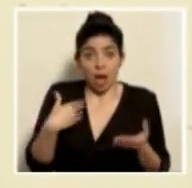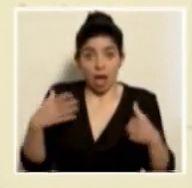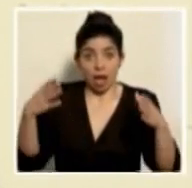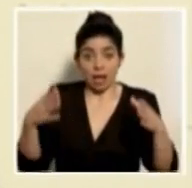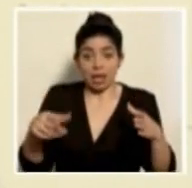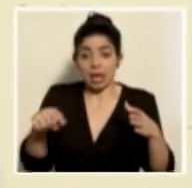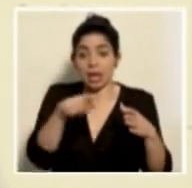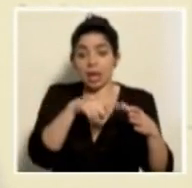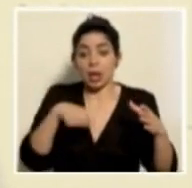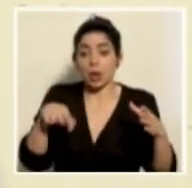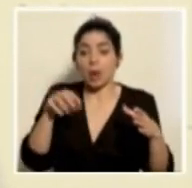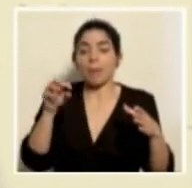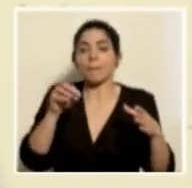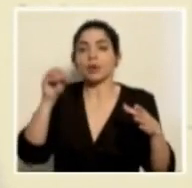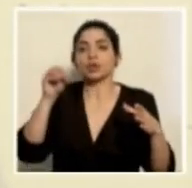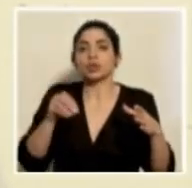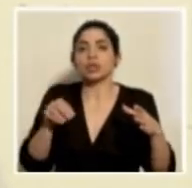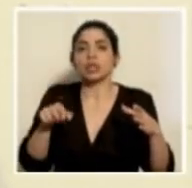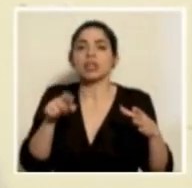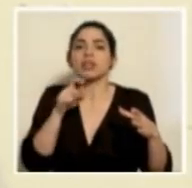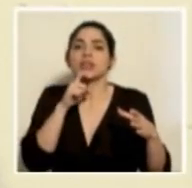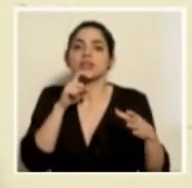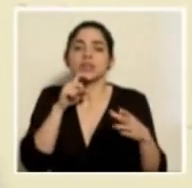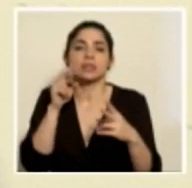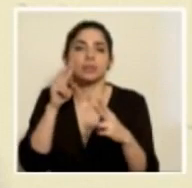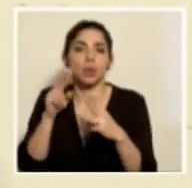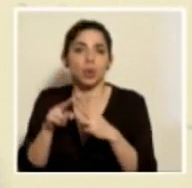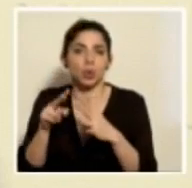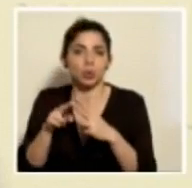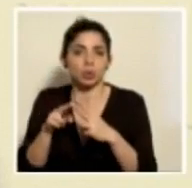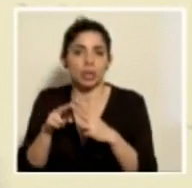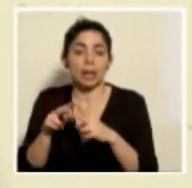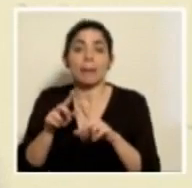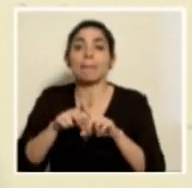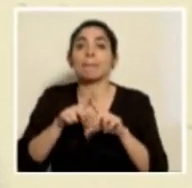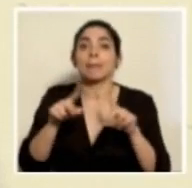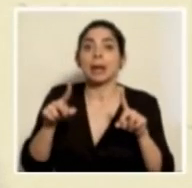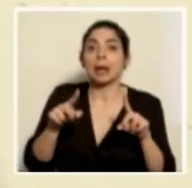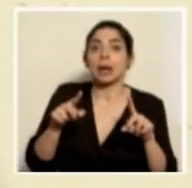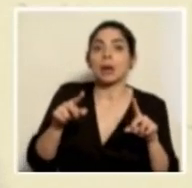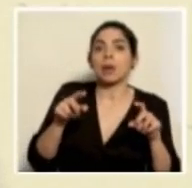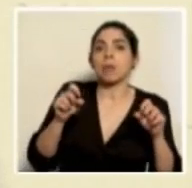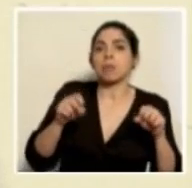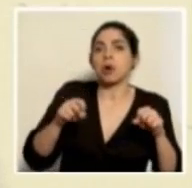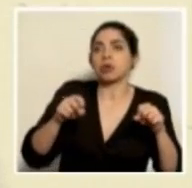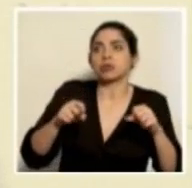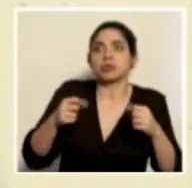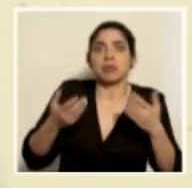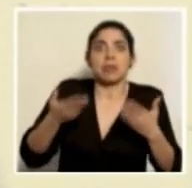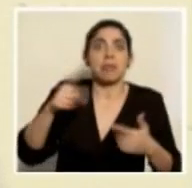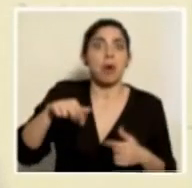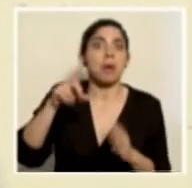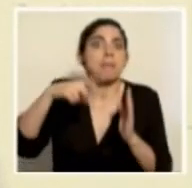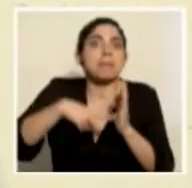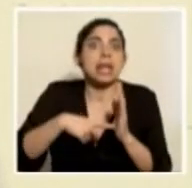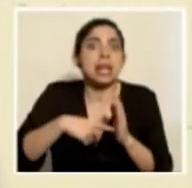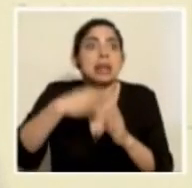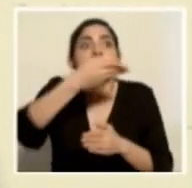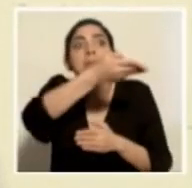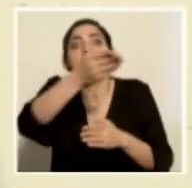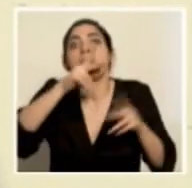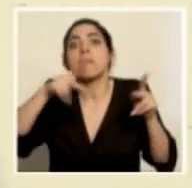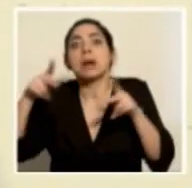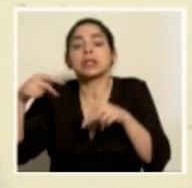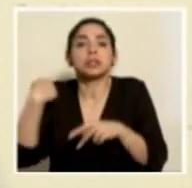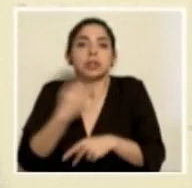hay un porcentaje que es muy difícil de conocer, pero que perfectamente podemos estar llegando perfectamente a 1000 casos hoy, de los que no se